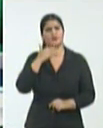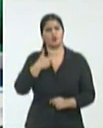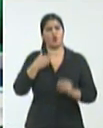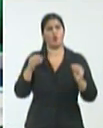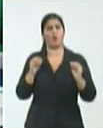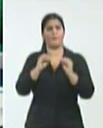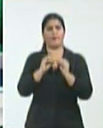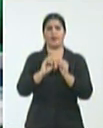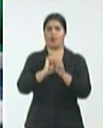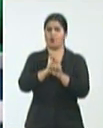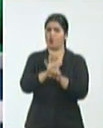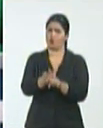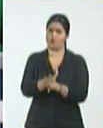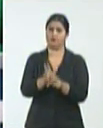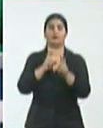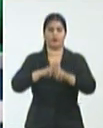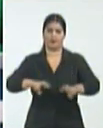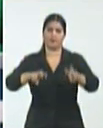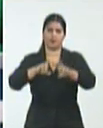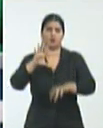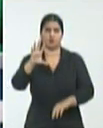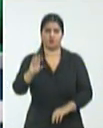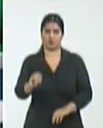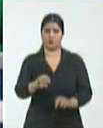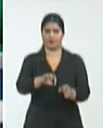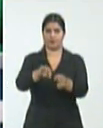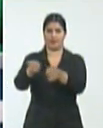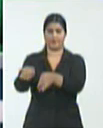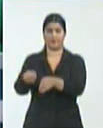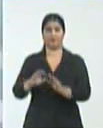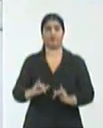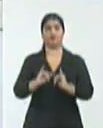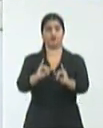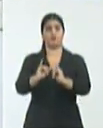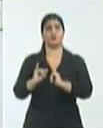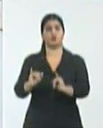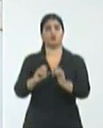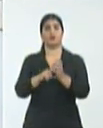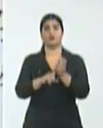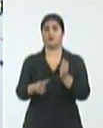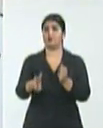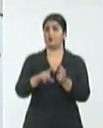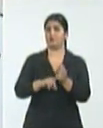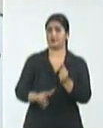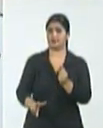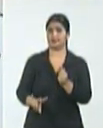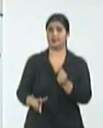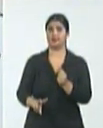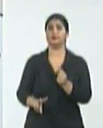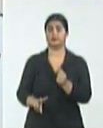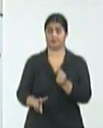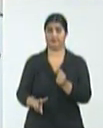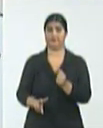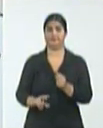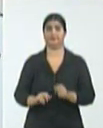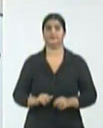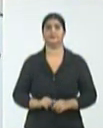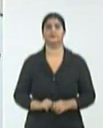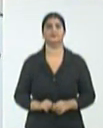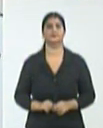día de ayer. Provincias y territorios. Vamos a ver en detalle la complejidad